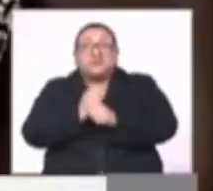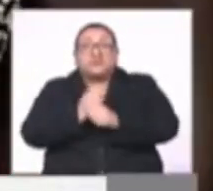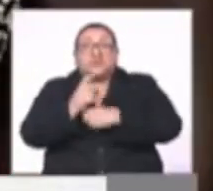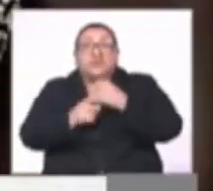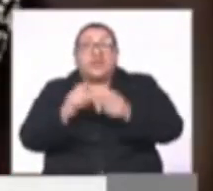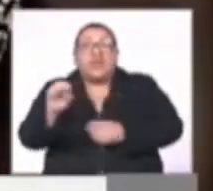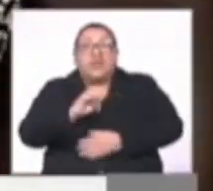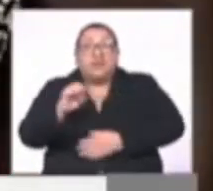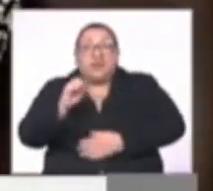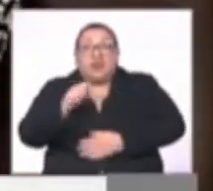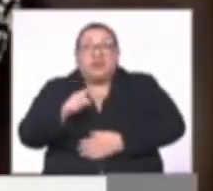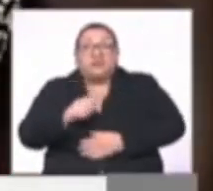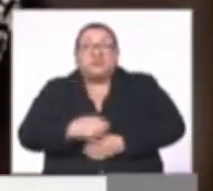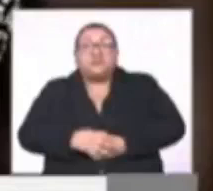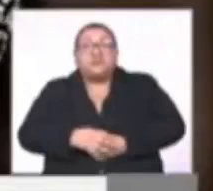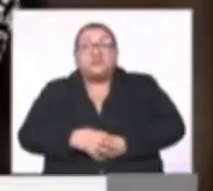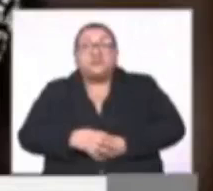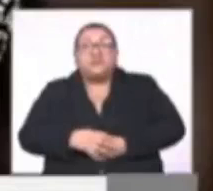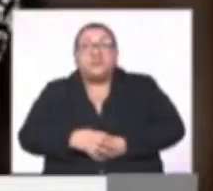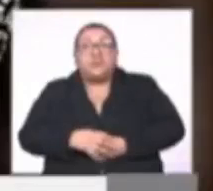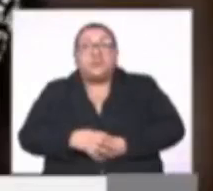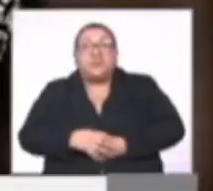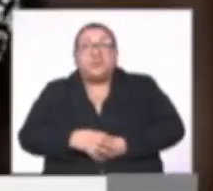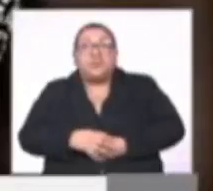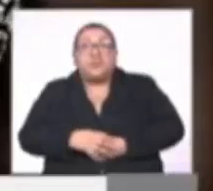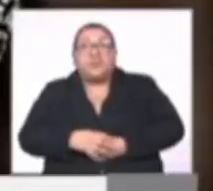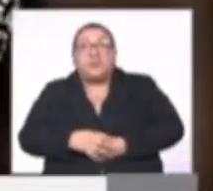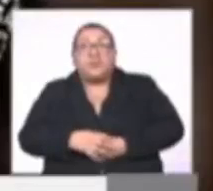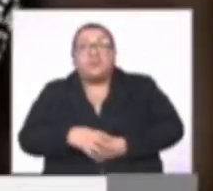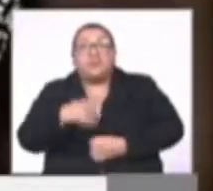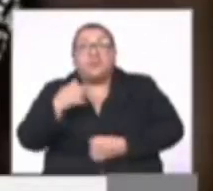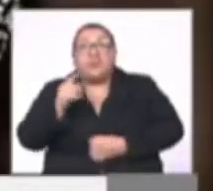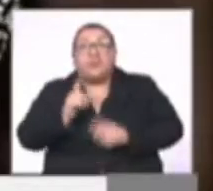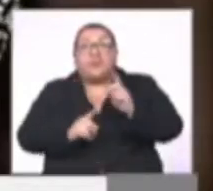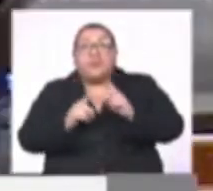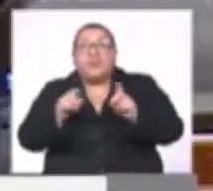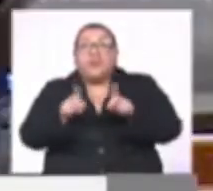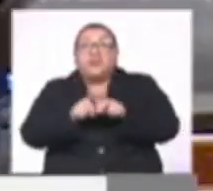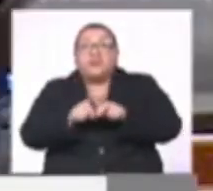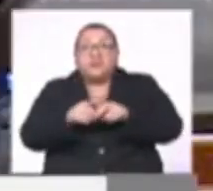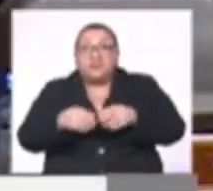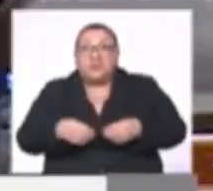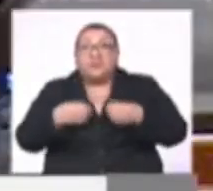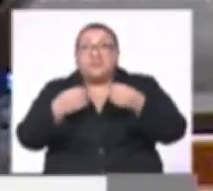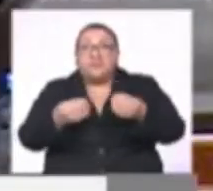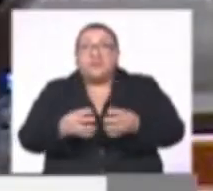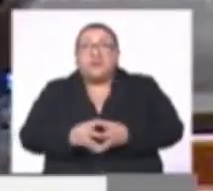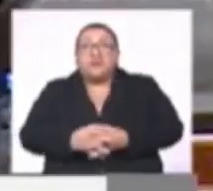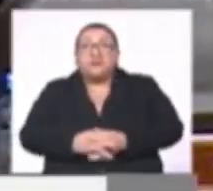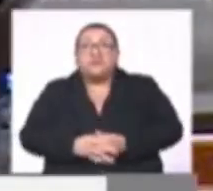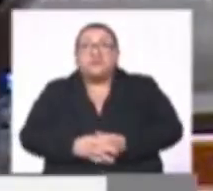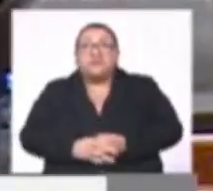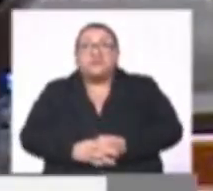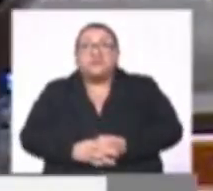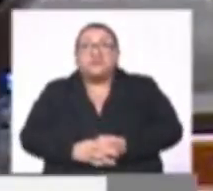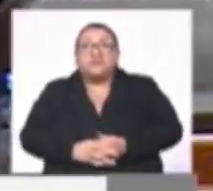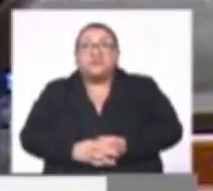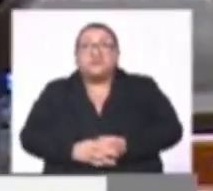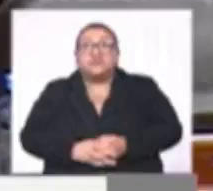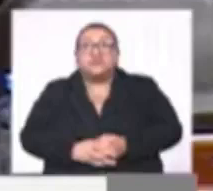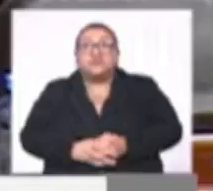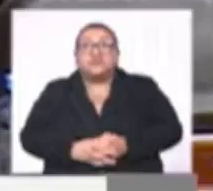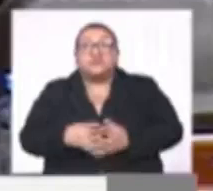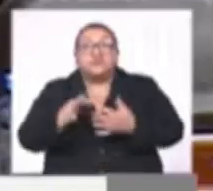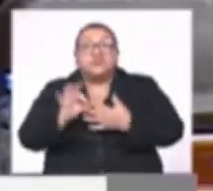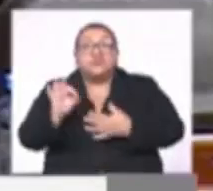de emergencia ambiental se aprueben respecto a eventos súbitos y significativos que afecten la salud de las personas, la